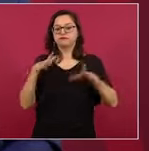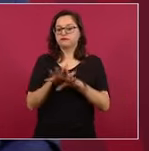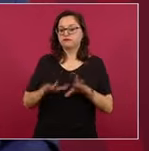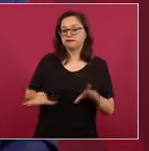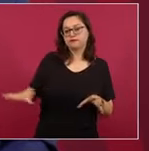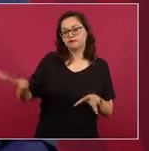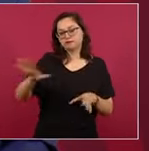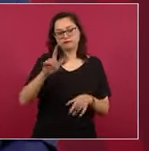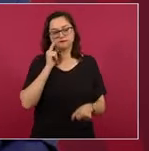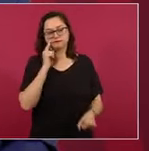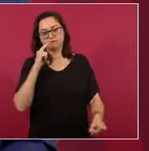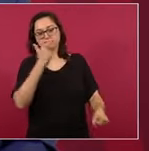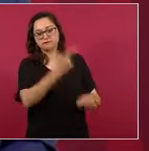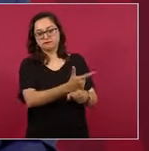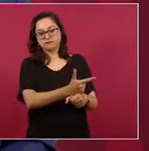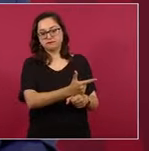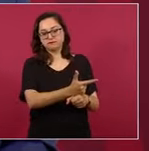se va a ir dando cuenta.